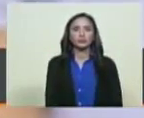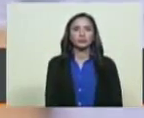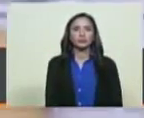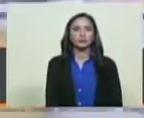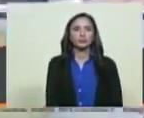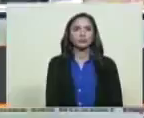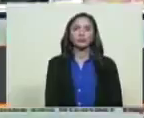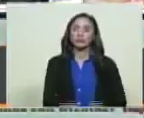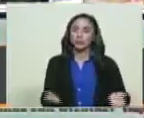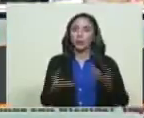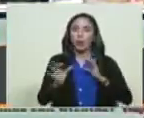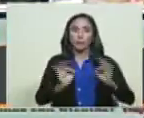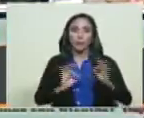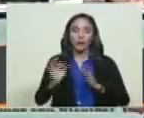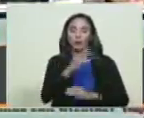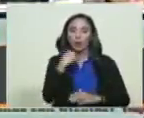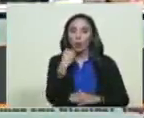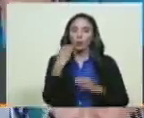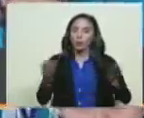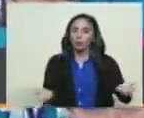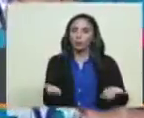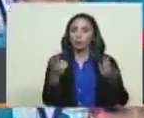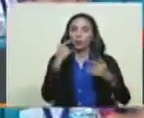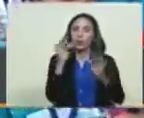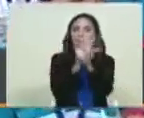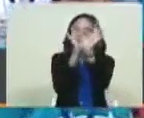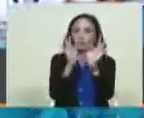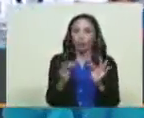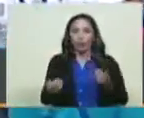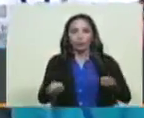hay que preparar a la juventud para esa estructura